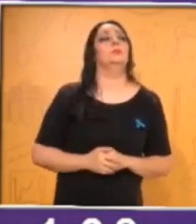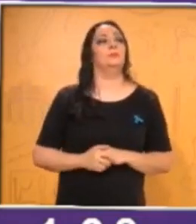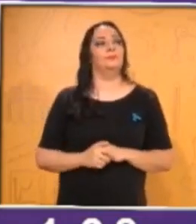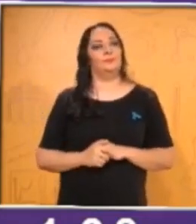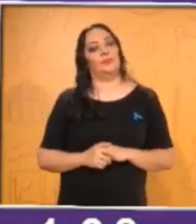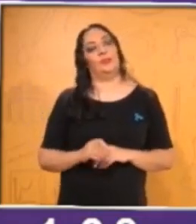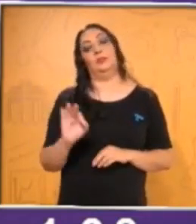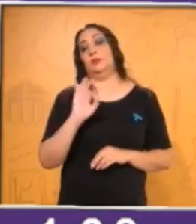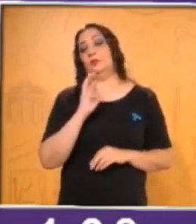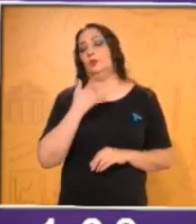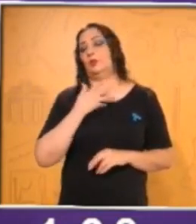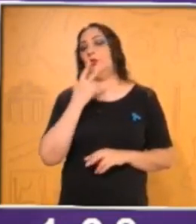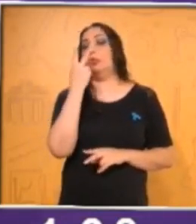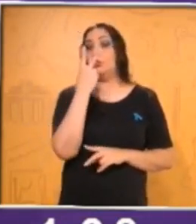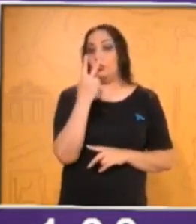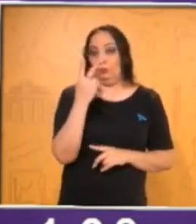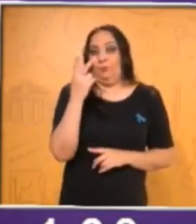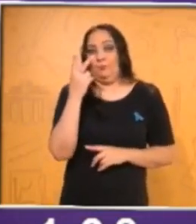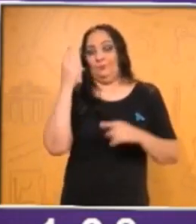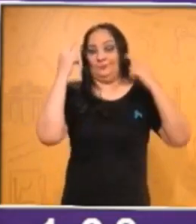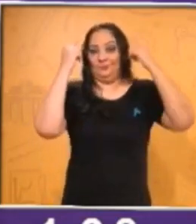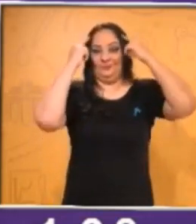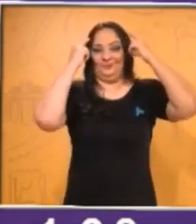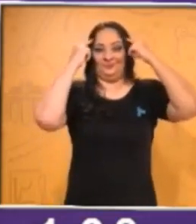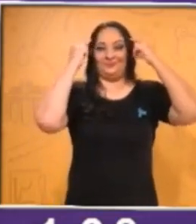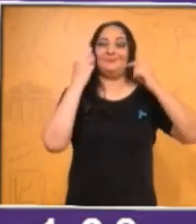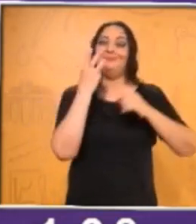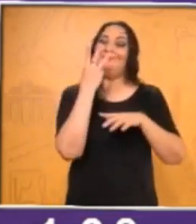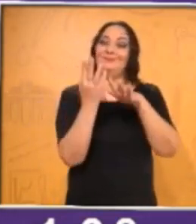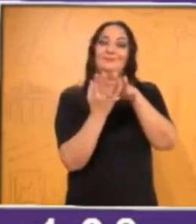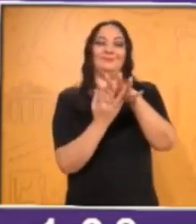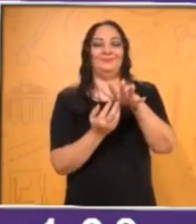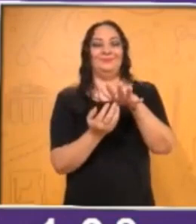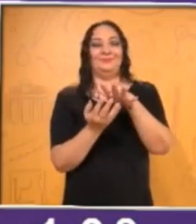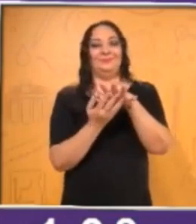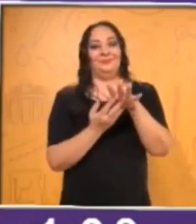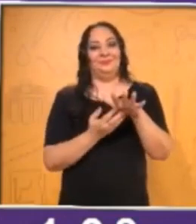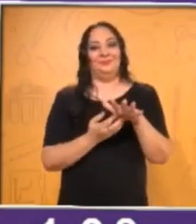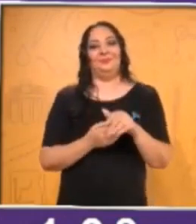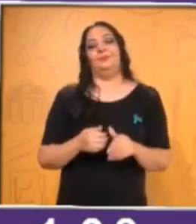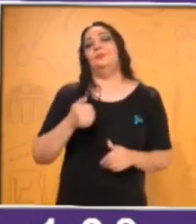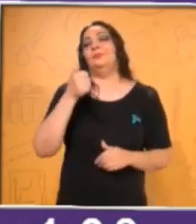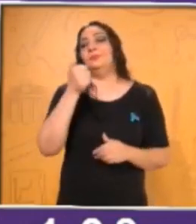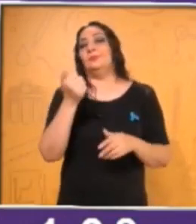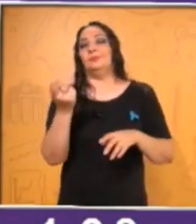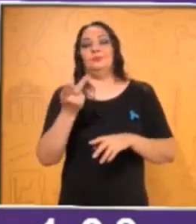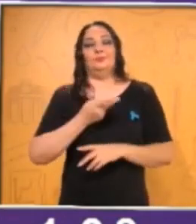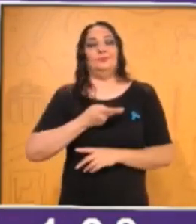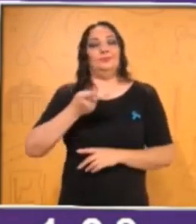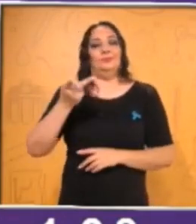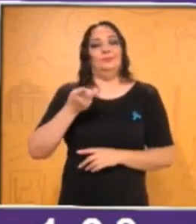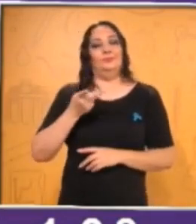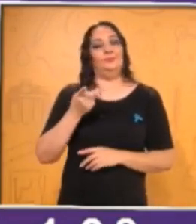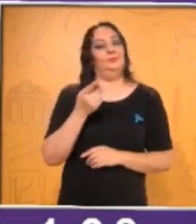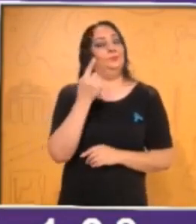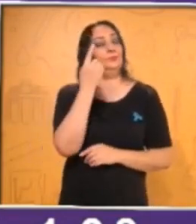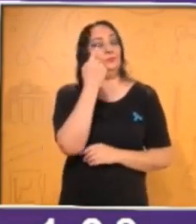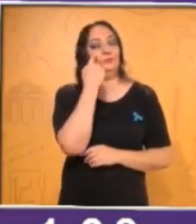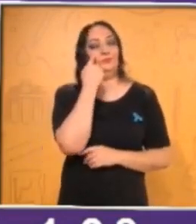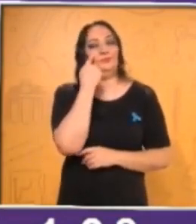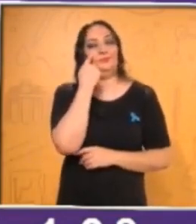repito. Si tengo 2 cabezas, 3 pies, 6 piernas y 1